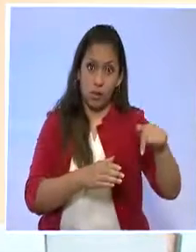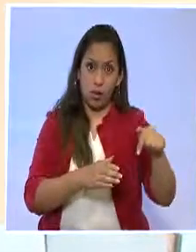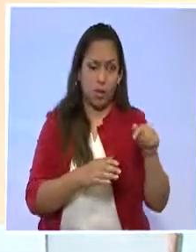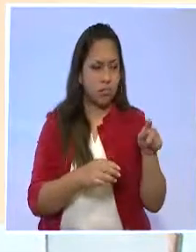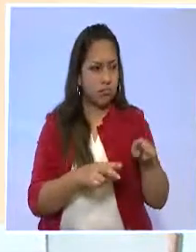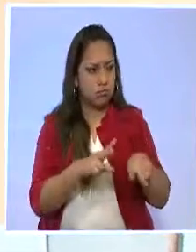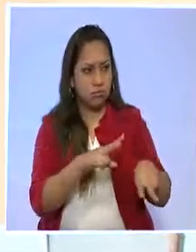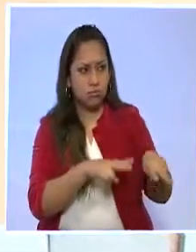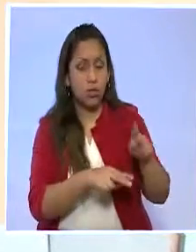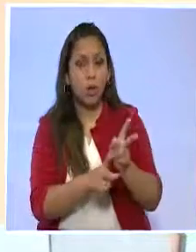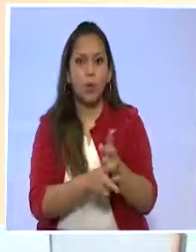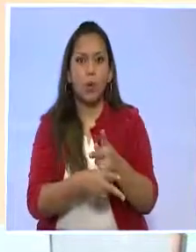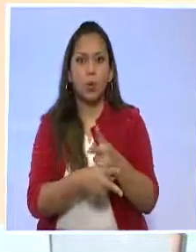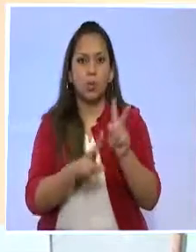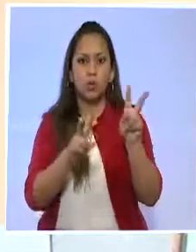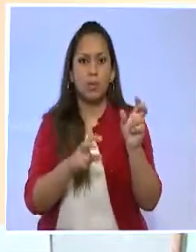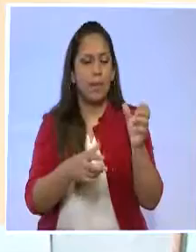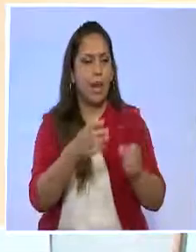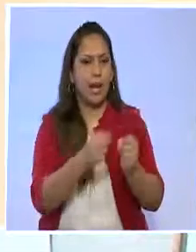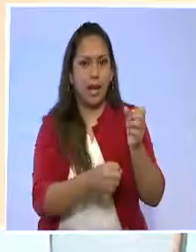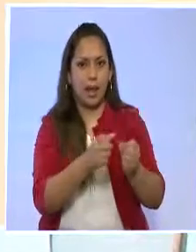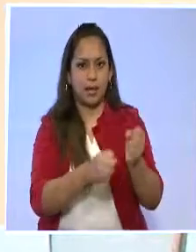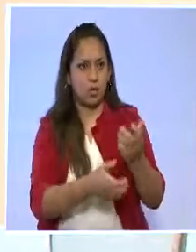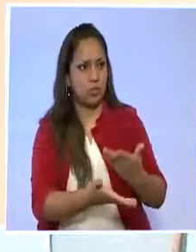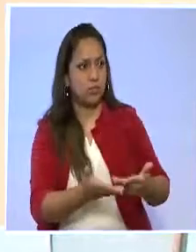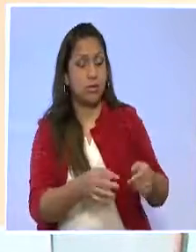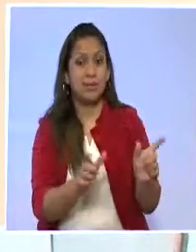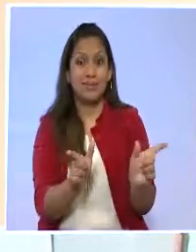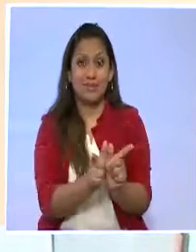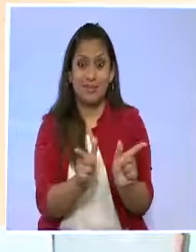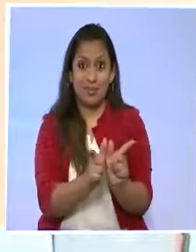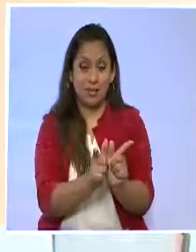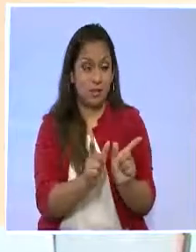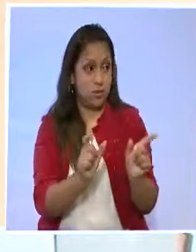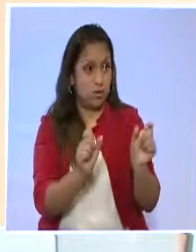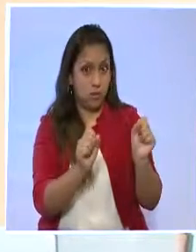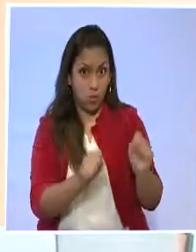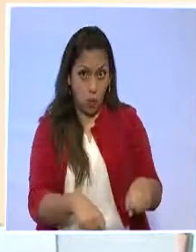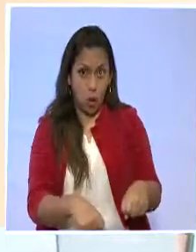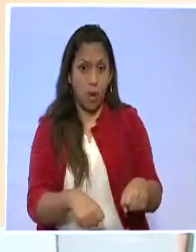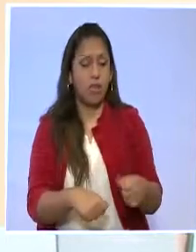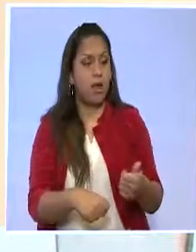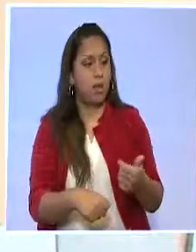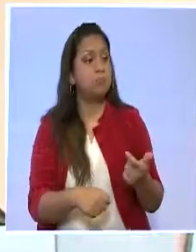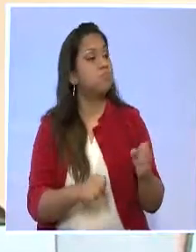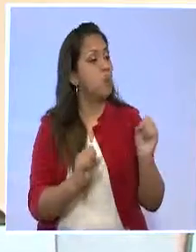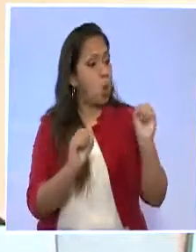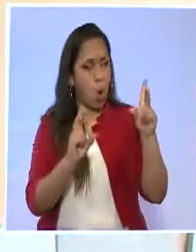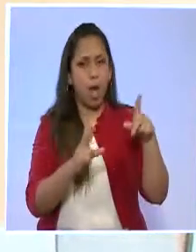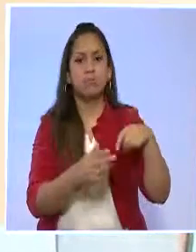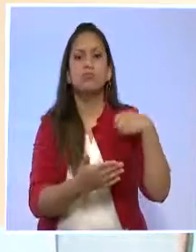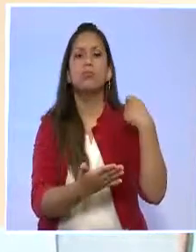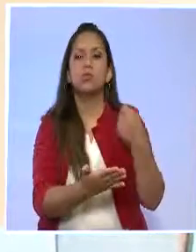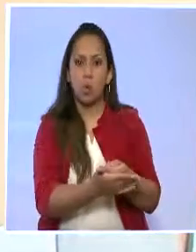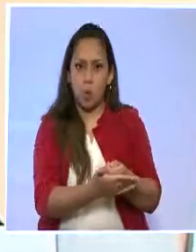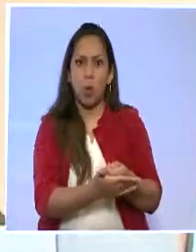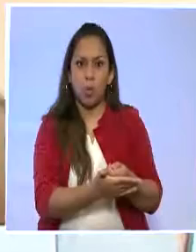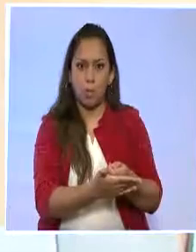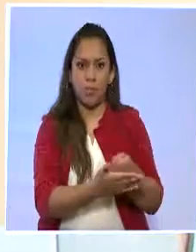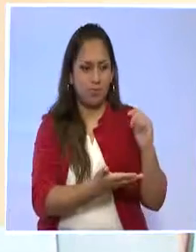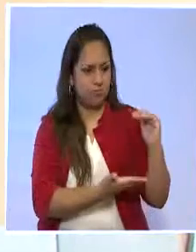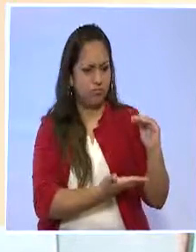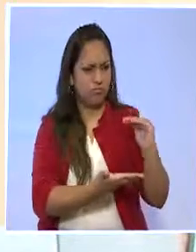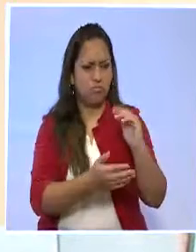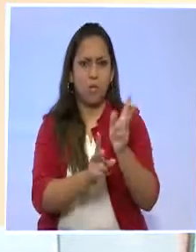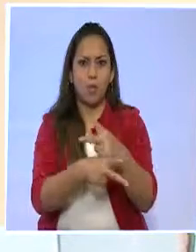productos lácteos para que con esa certificación fitosanitaria podamos abrir las puertas no solamente de rusia sino en los países de euro asiáticos